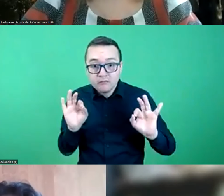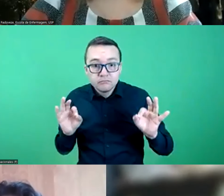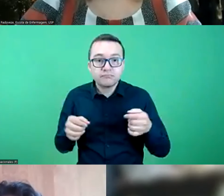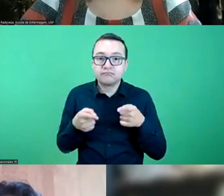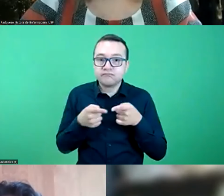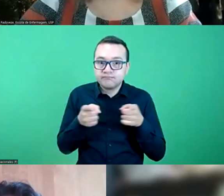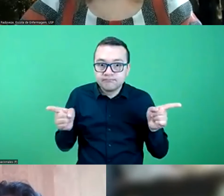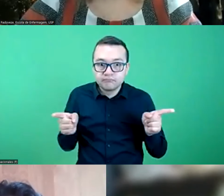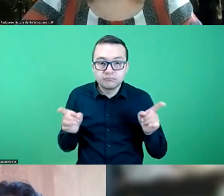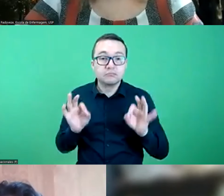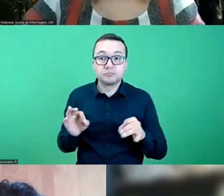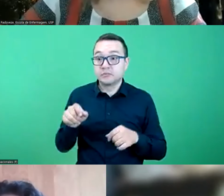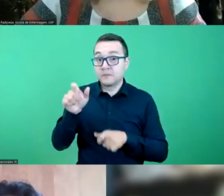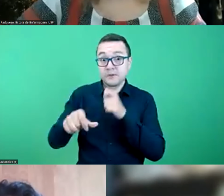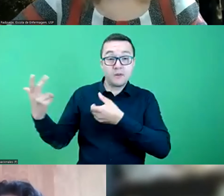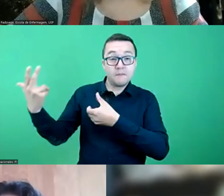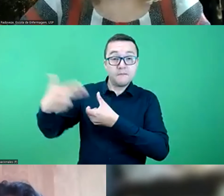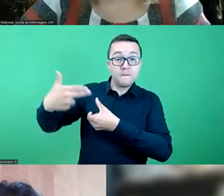1.000 personas,